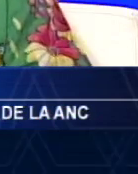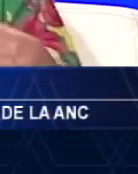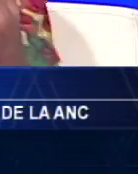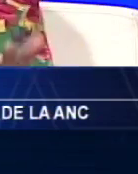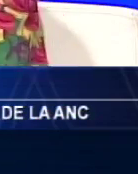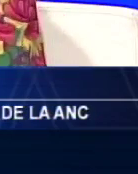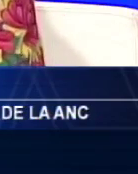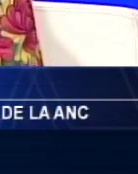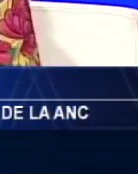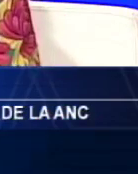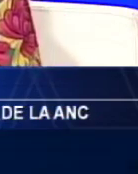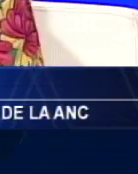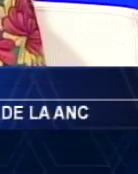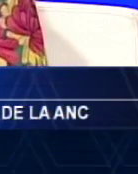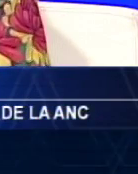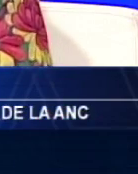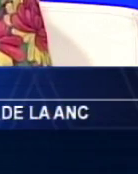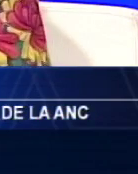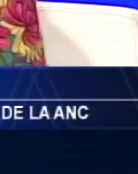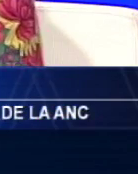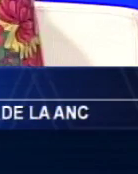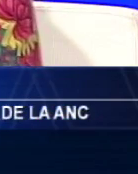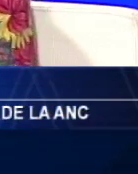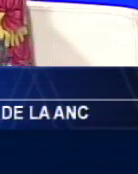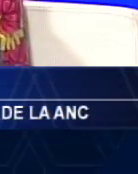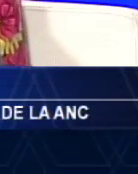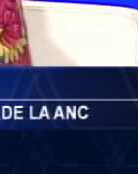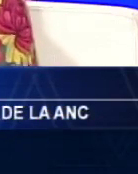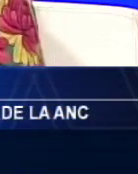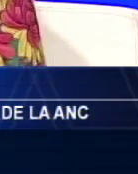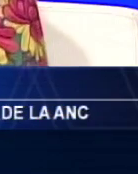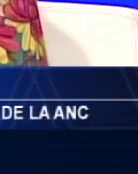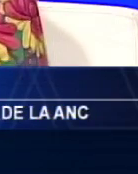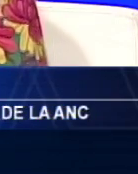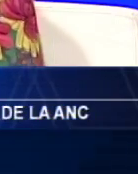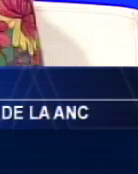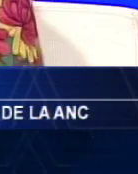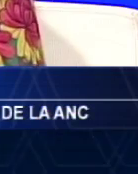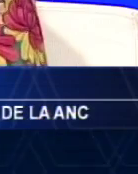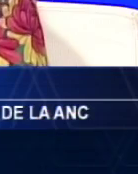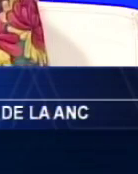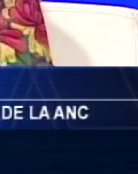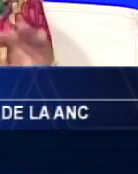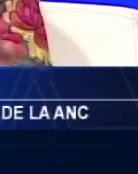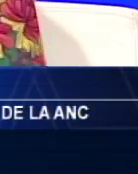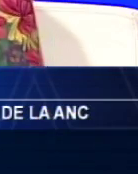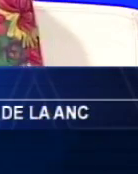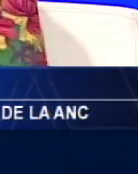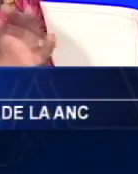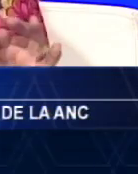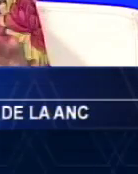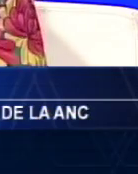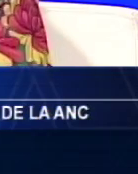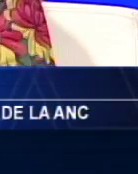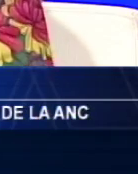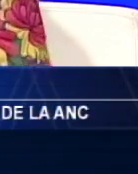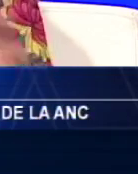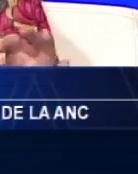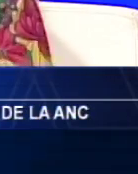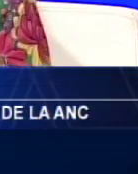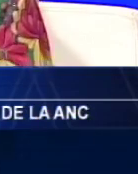otros. Venezuela da un ejemplo al mundo y se ha convertido en un paradigma en Naciones Unidas de un país que se ha